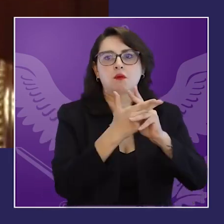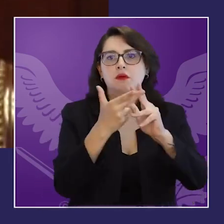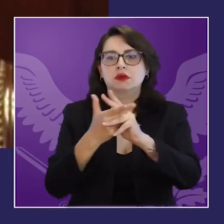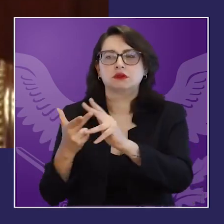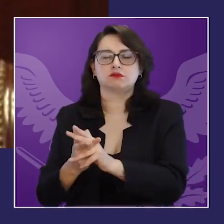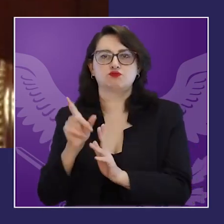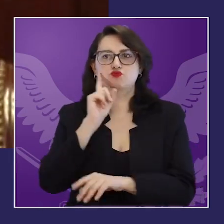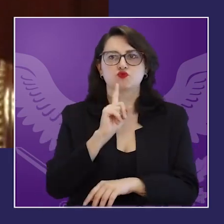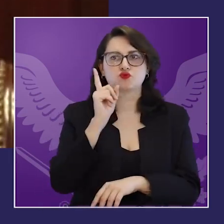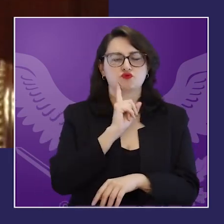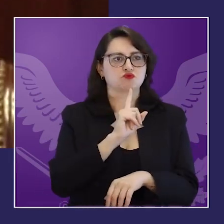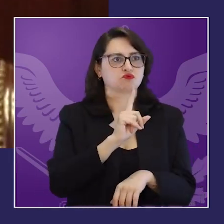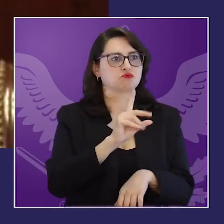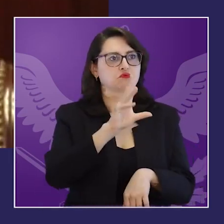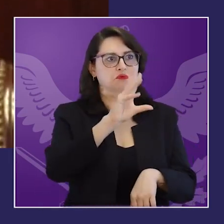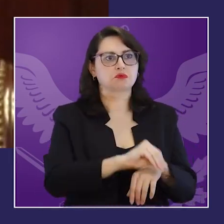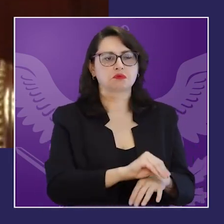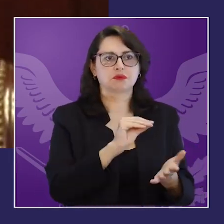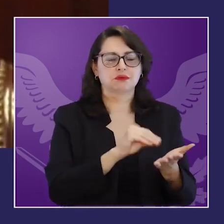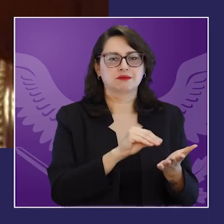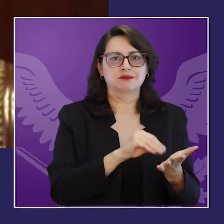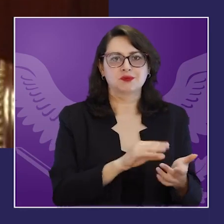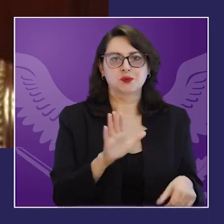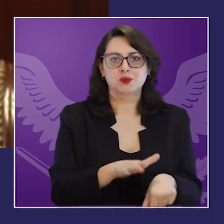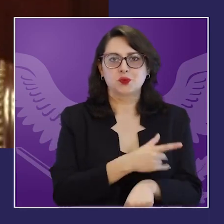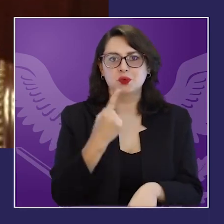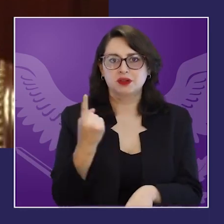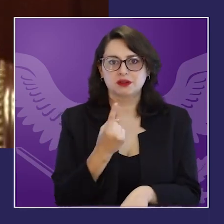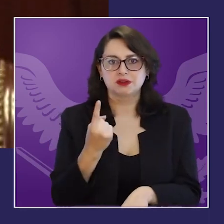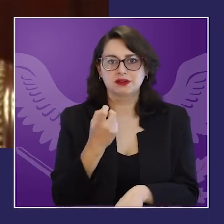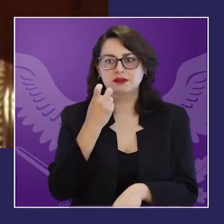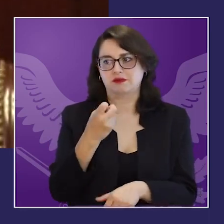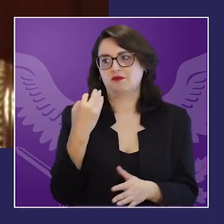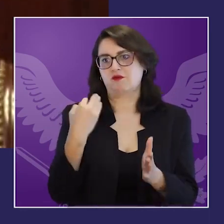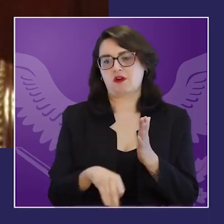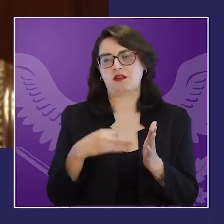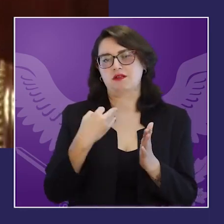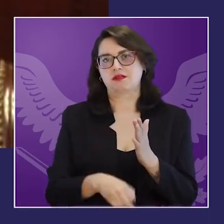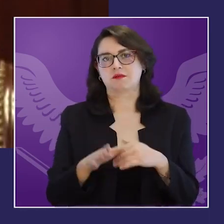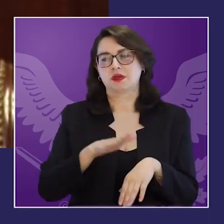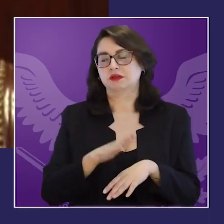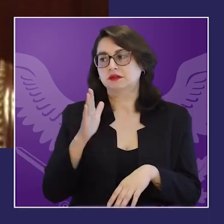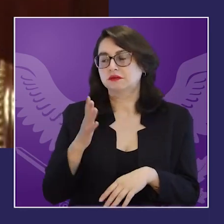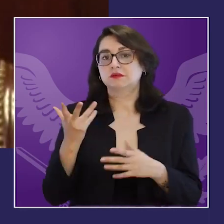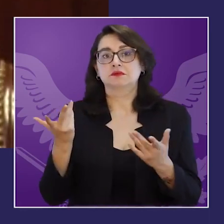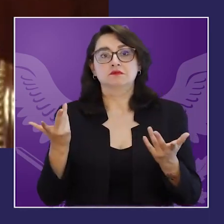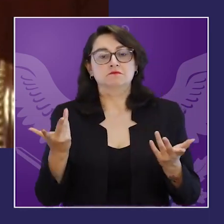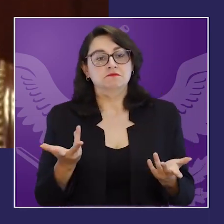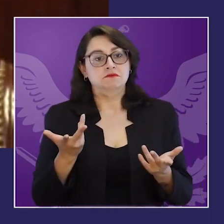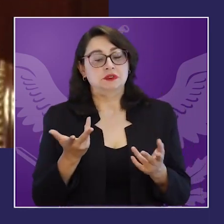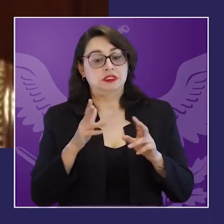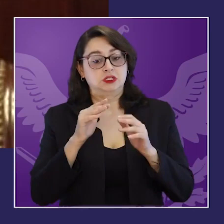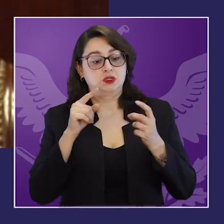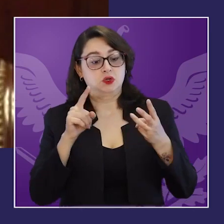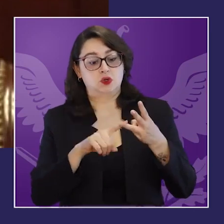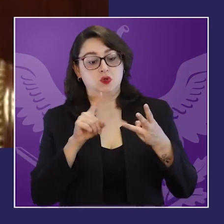la circulación de armas pequeñas que cobran la vida de las mujeres? Entonces ahí creo que hay un gran camino. Ahí hay temas en salud también que son